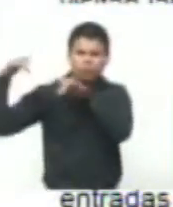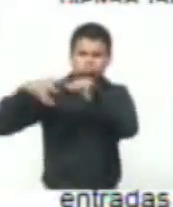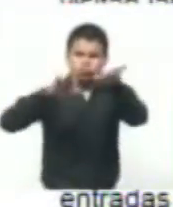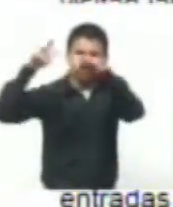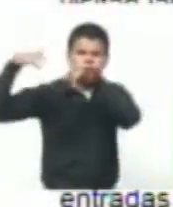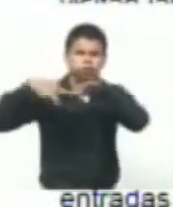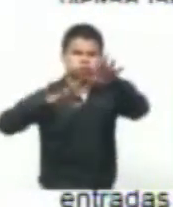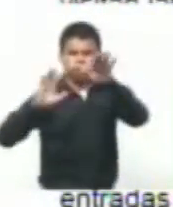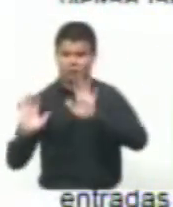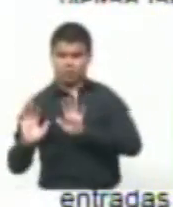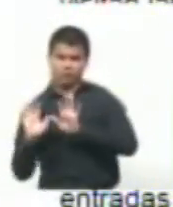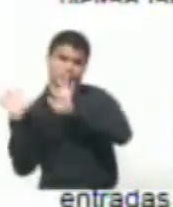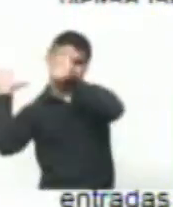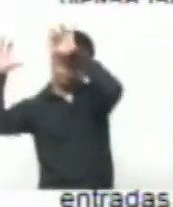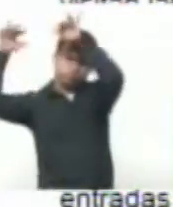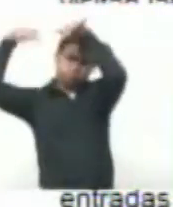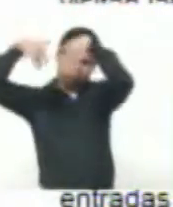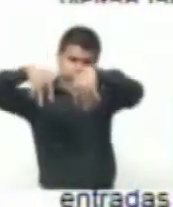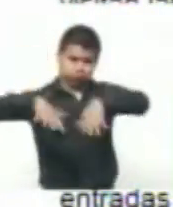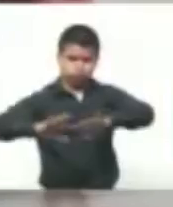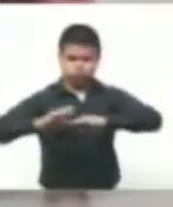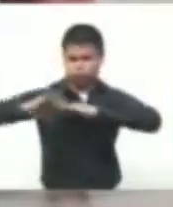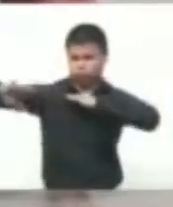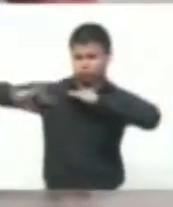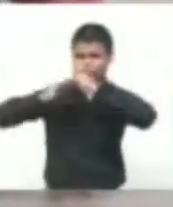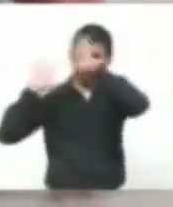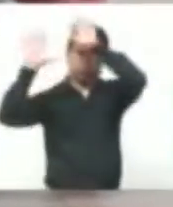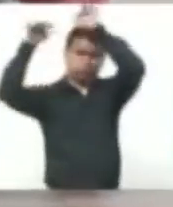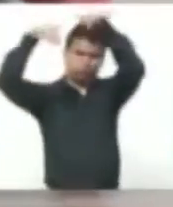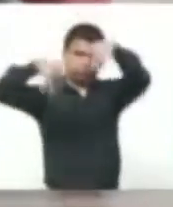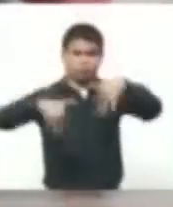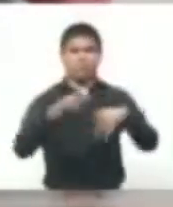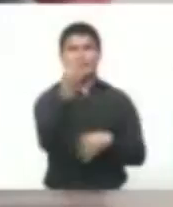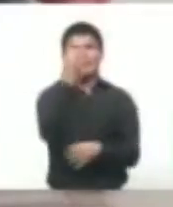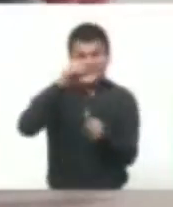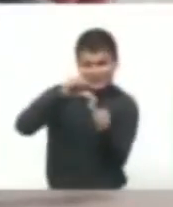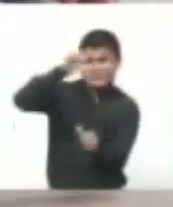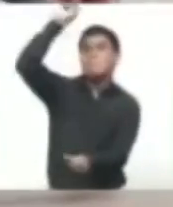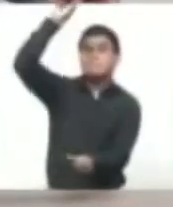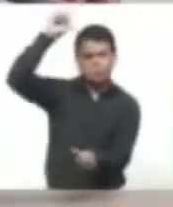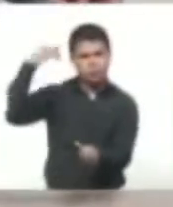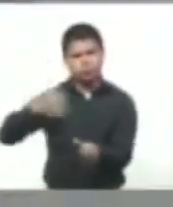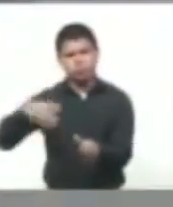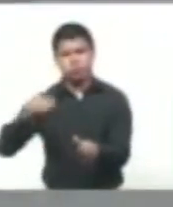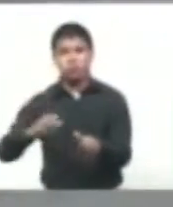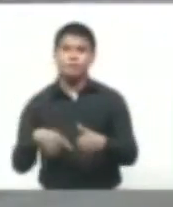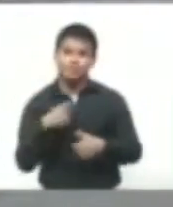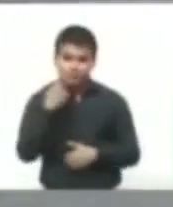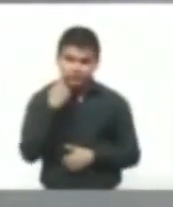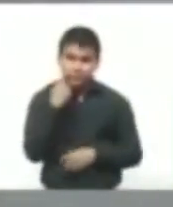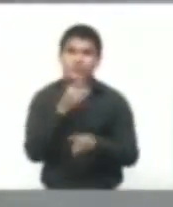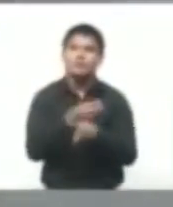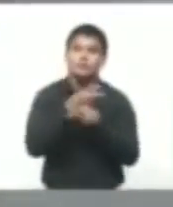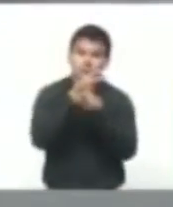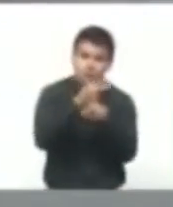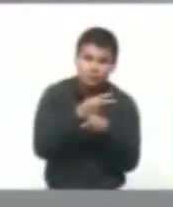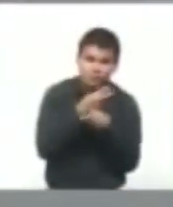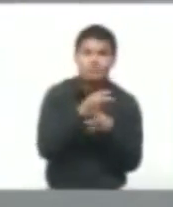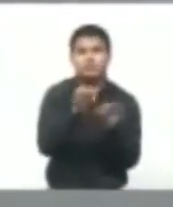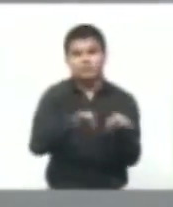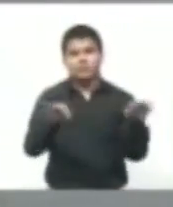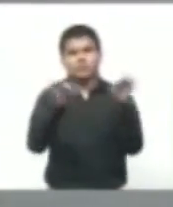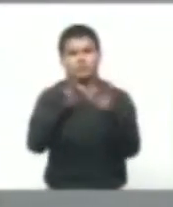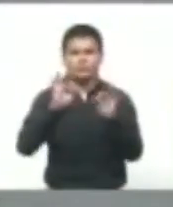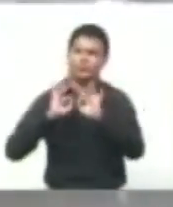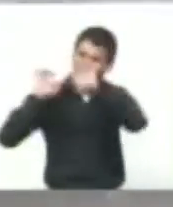y oleajes entre los 2 y 3 metros de altura. Según el IDEAN, es importante que los bañistas tengan precauciones por el fuerte oleaje, ya que